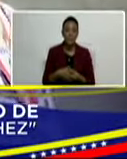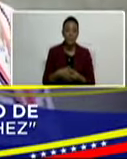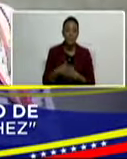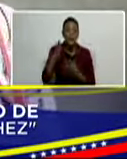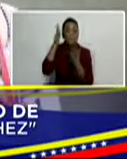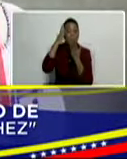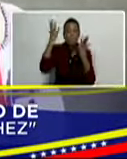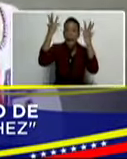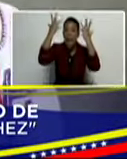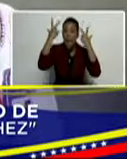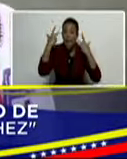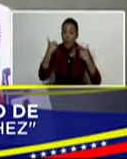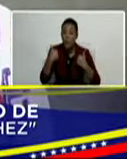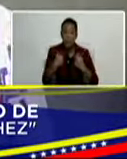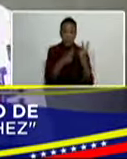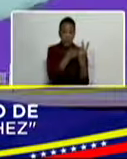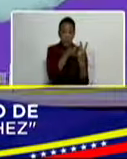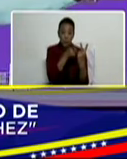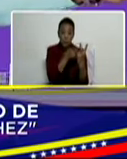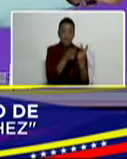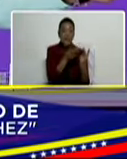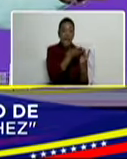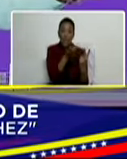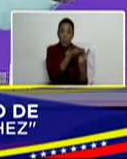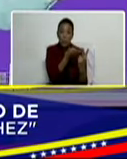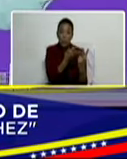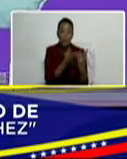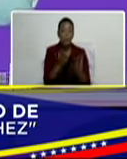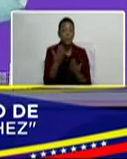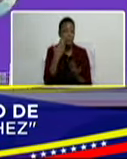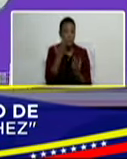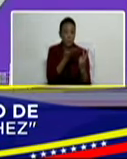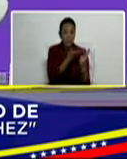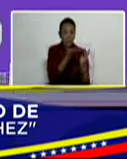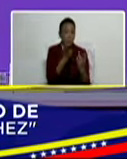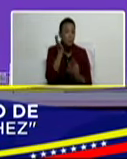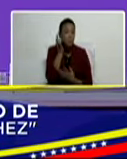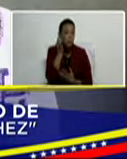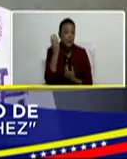Madre Leona y Madre India.